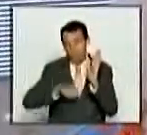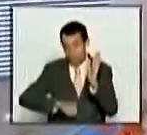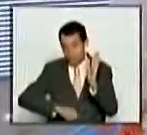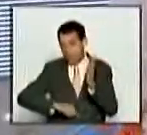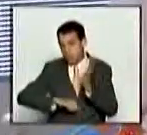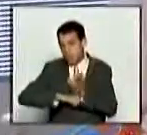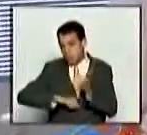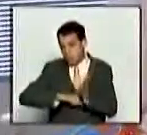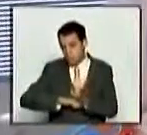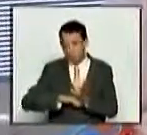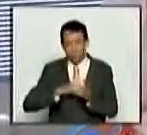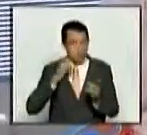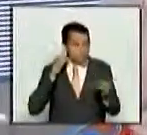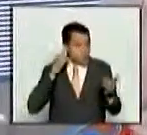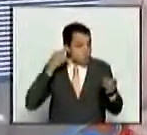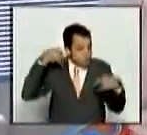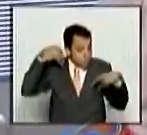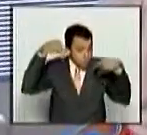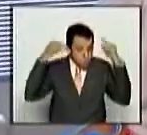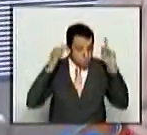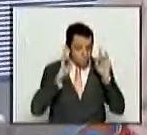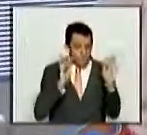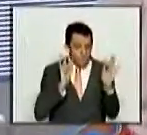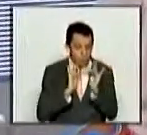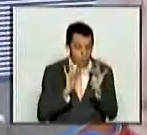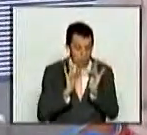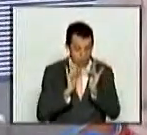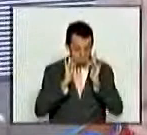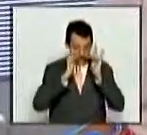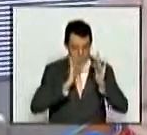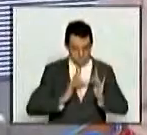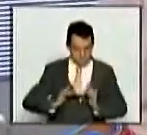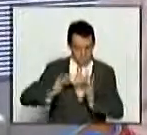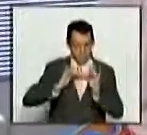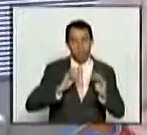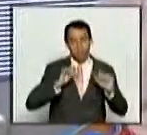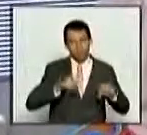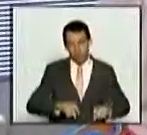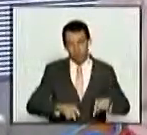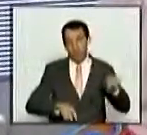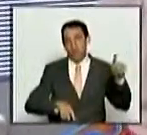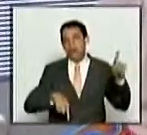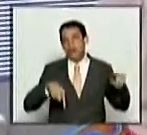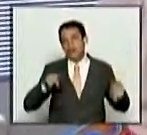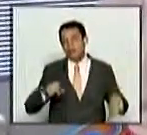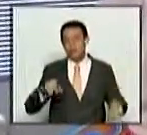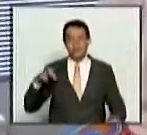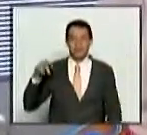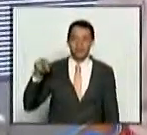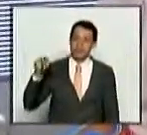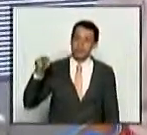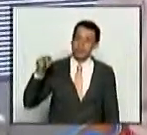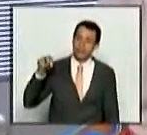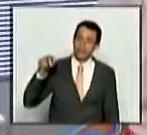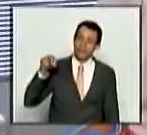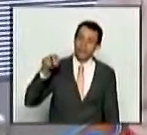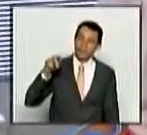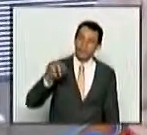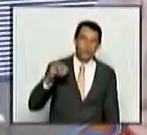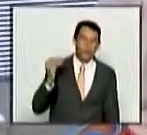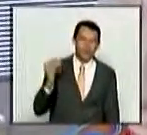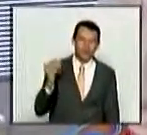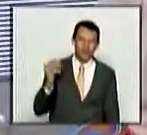el caso más común que se ha observado es que uno va por la calle y ve unos pacientes con una